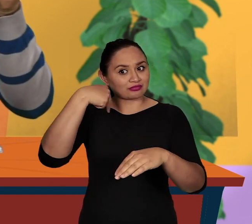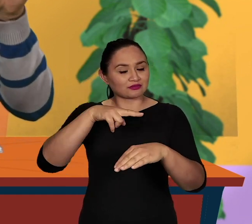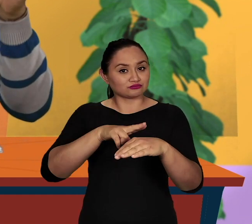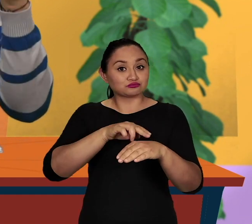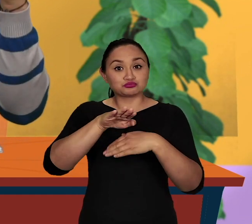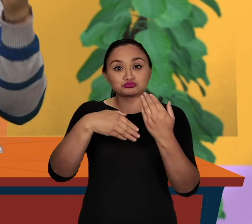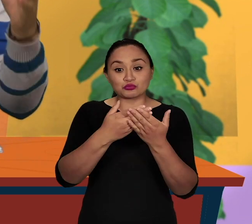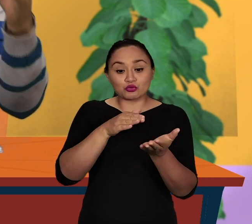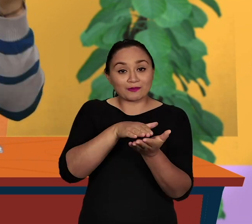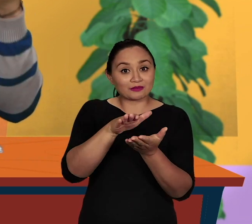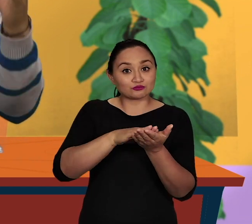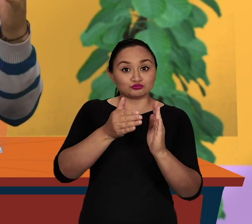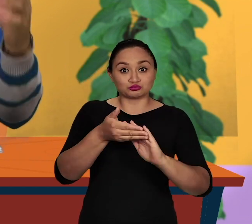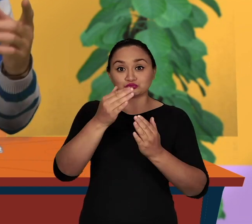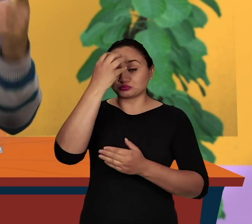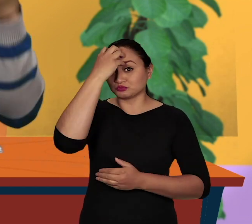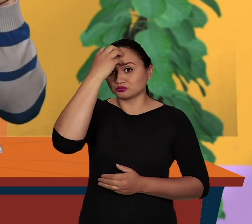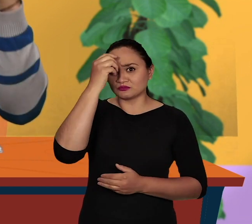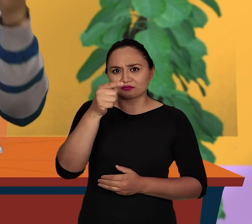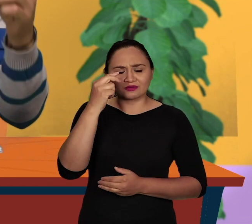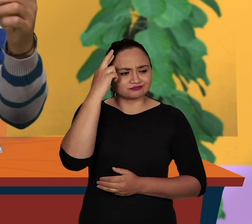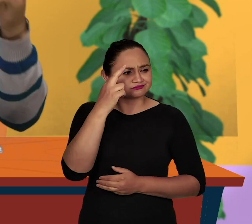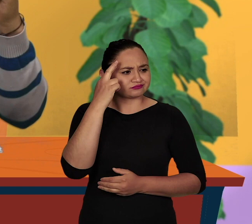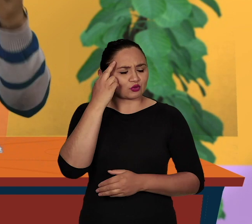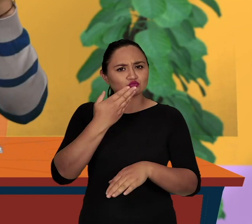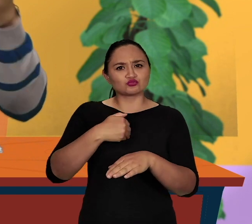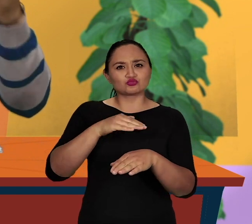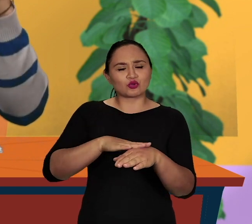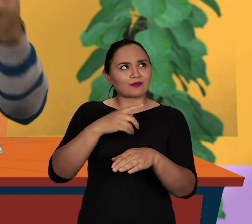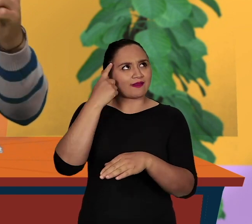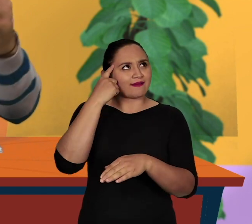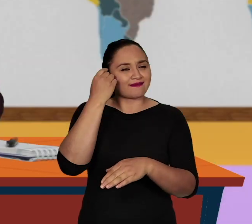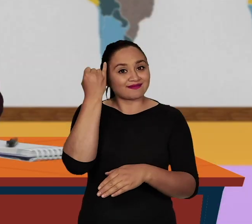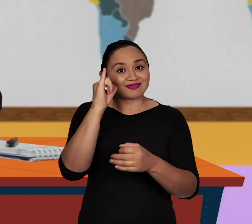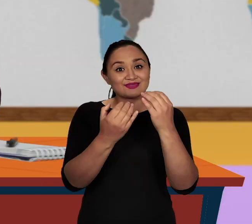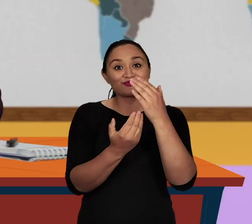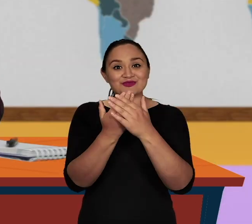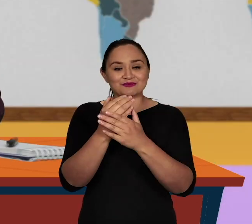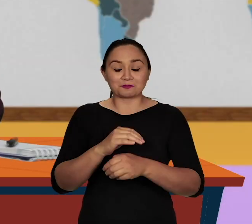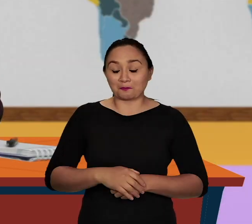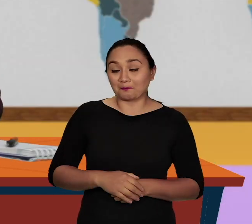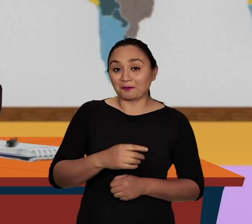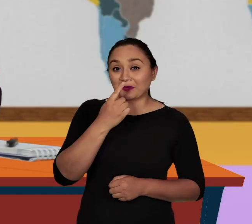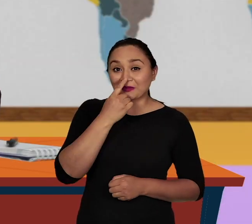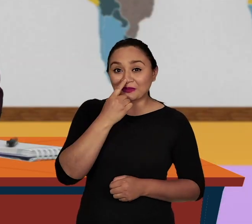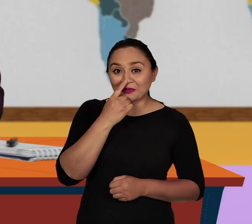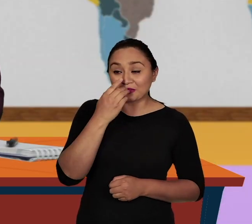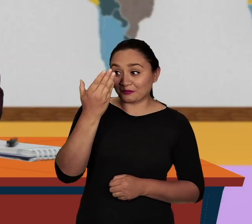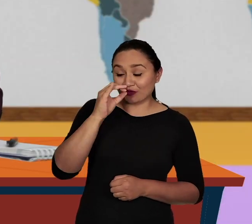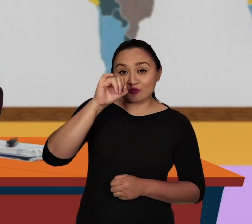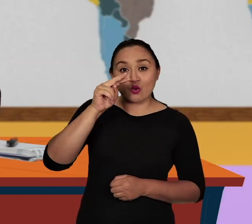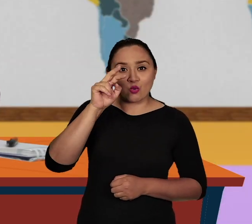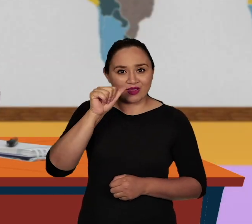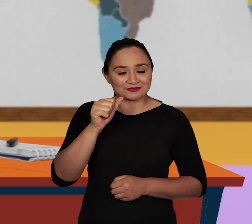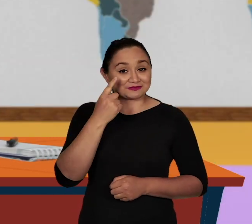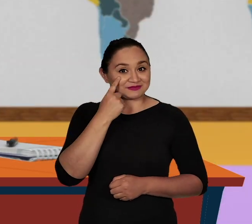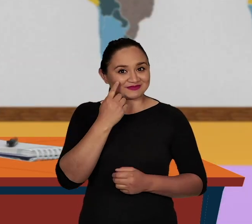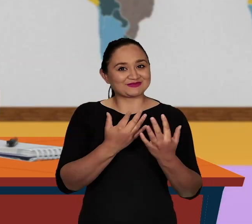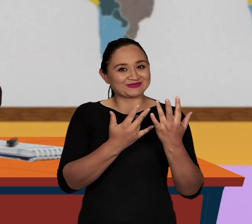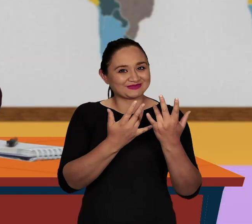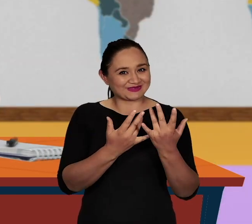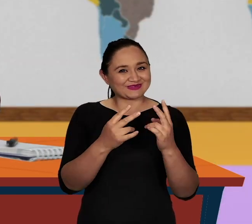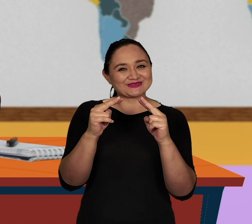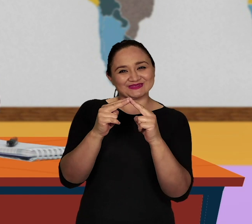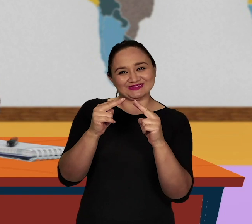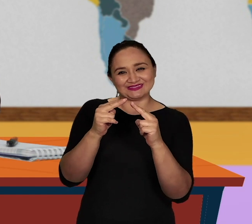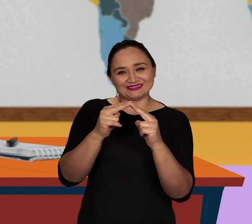las que todos los miembros de la comunidad educativa reflexionarán sobre la innovación. Qué interesante, profe Juan Camilo. Esperemos para